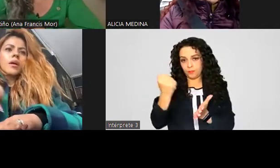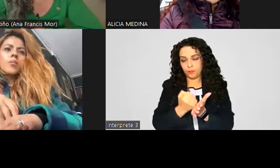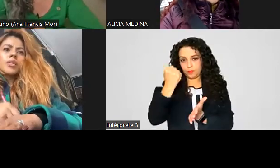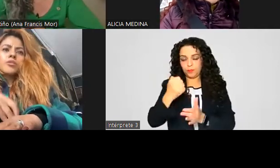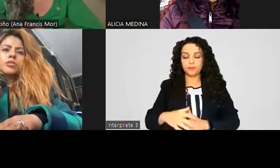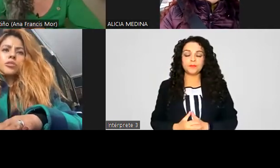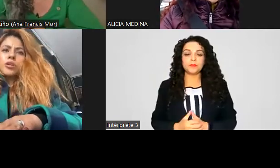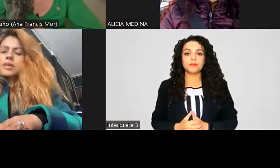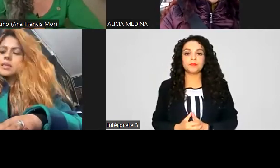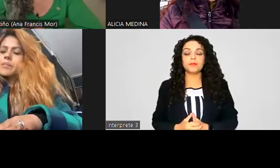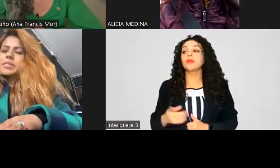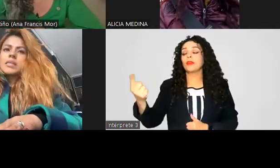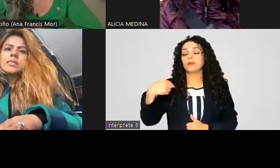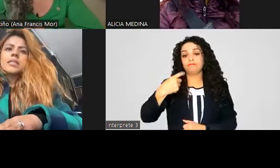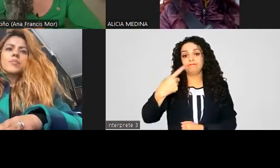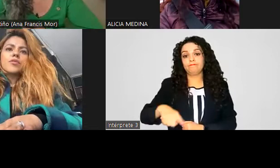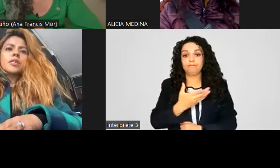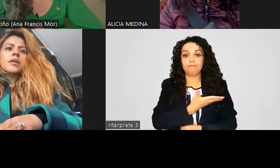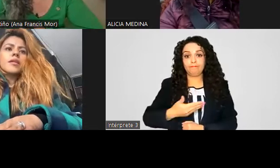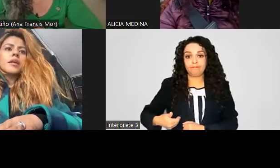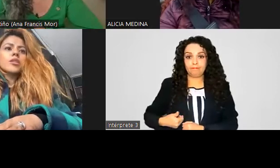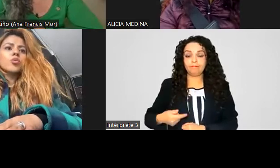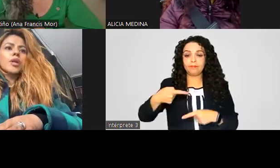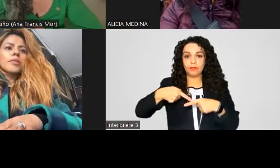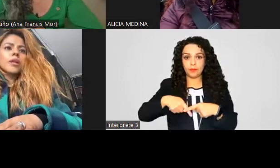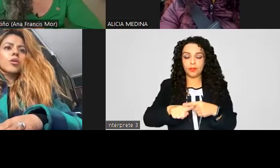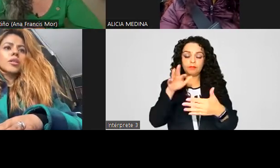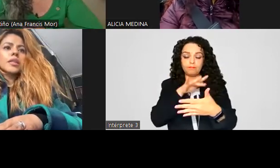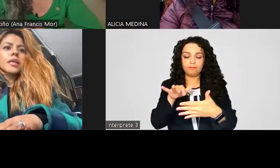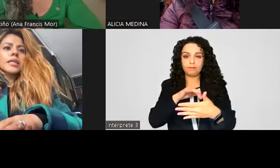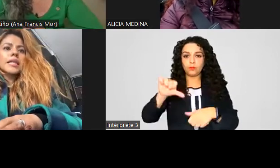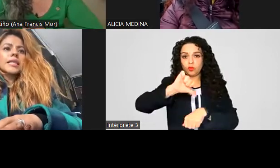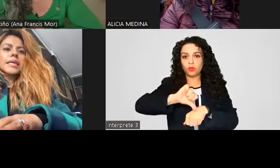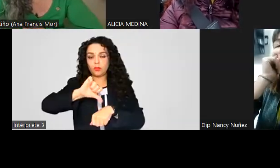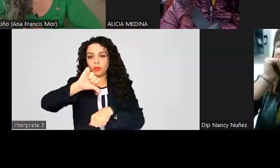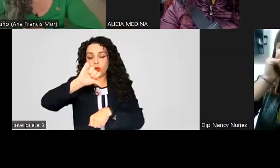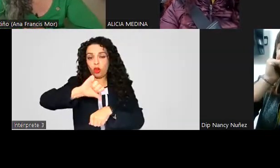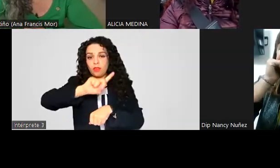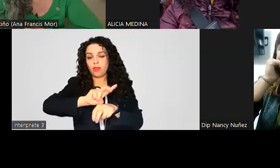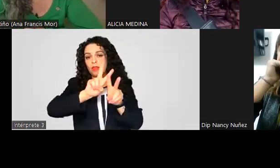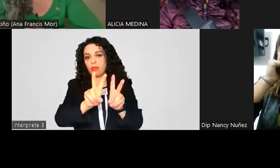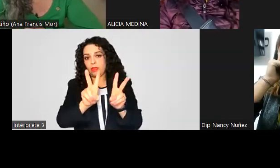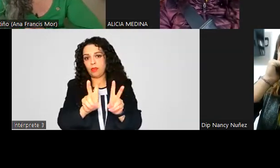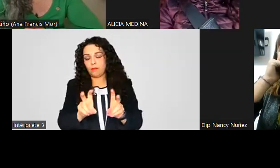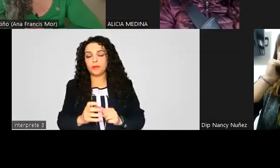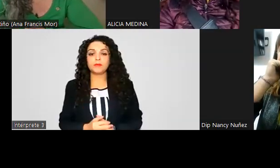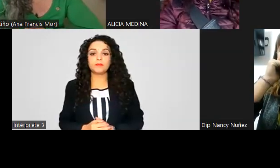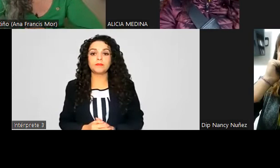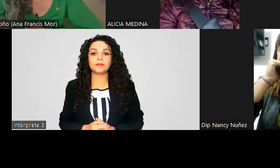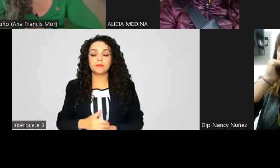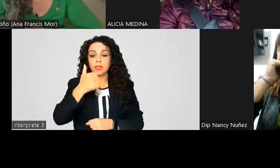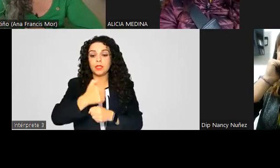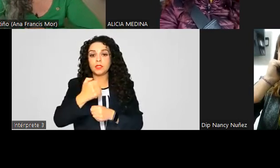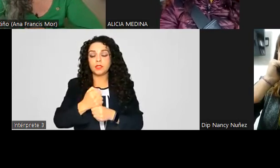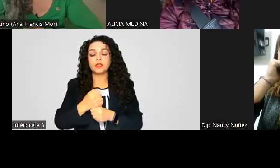Por instrucciones de la presidencia se procede a dar lectura del orden del día. Sexta sesión ordinaria de la